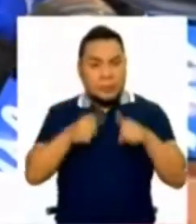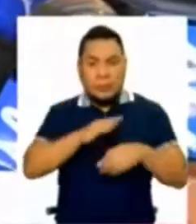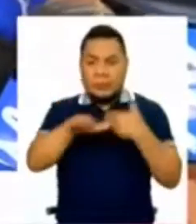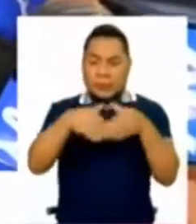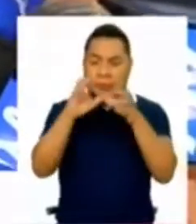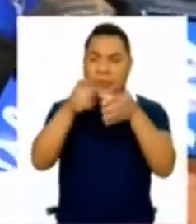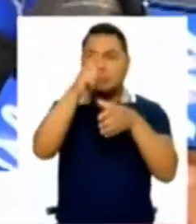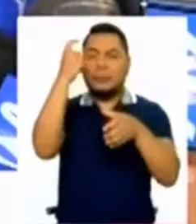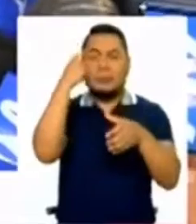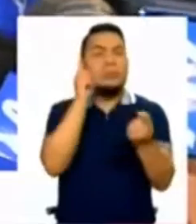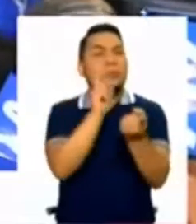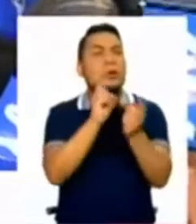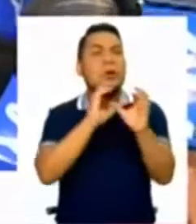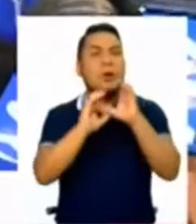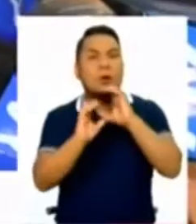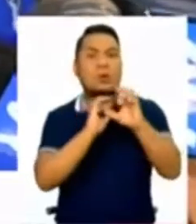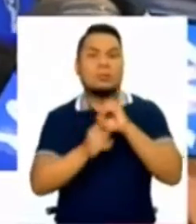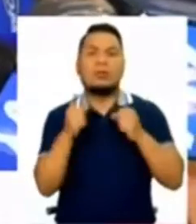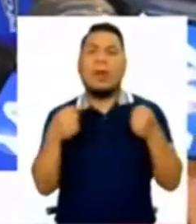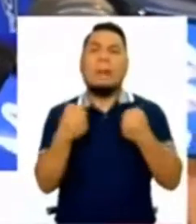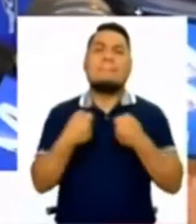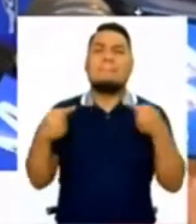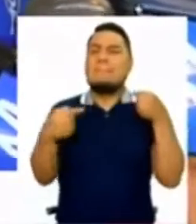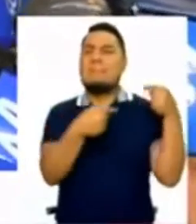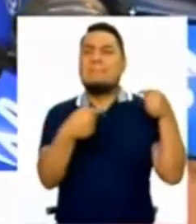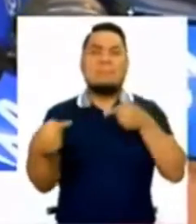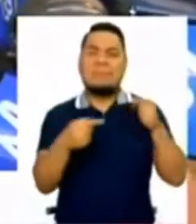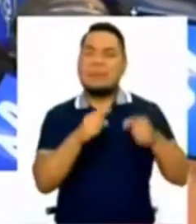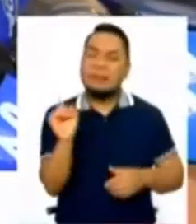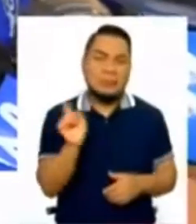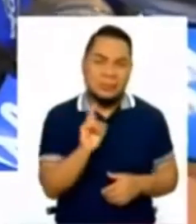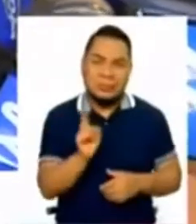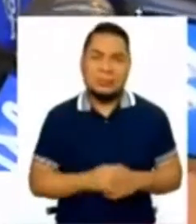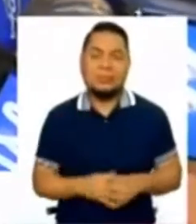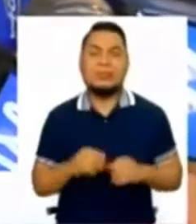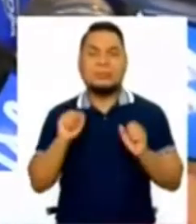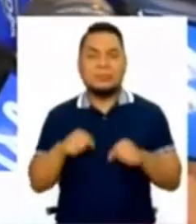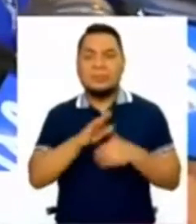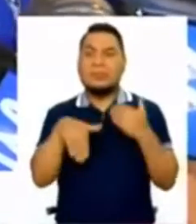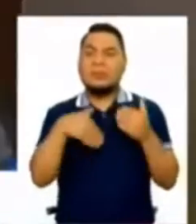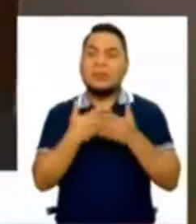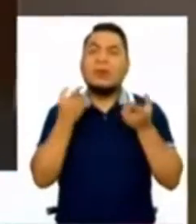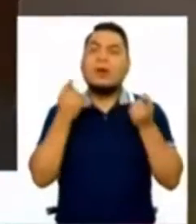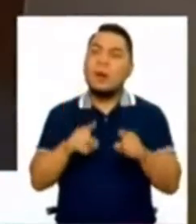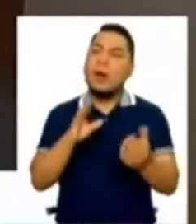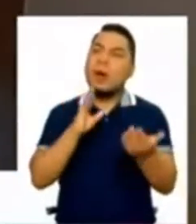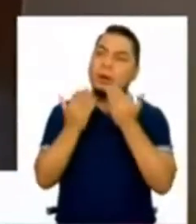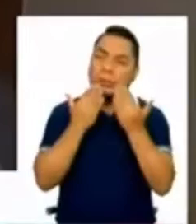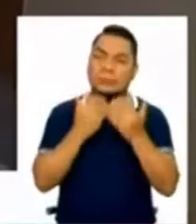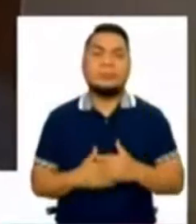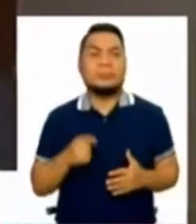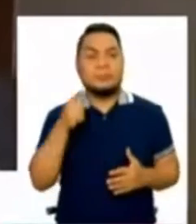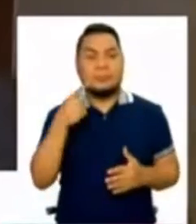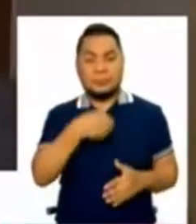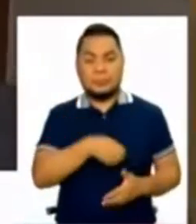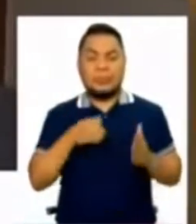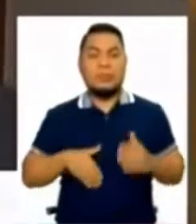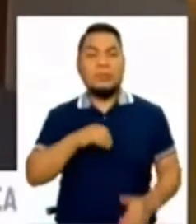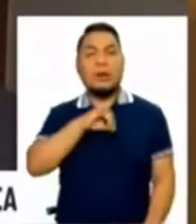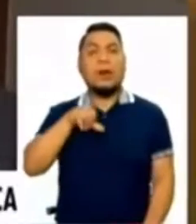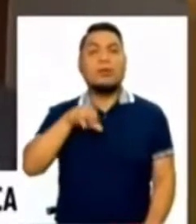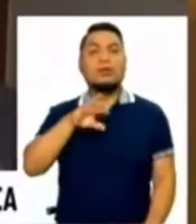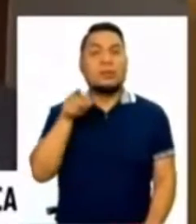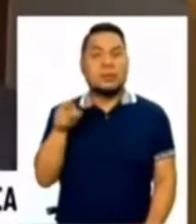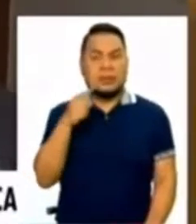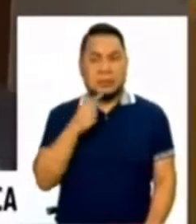las bancadas un premier que no sea confrontacional, sino concertador. Para el congresista Jorge